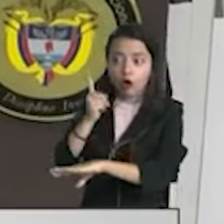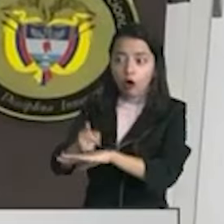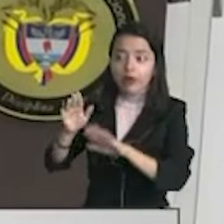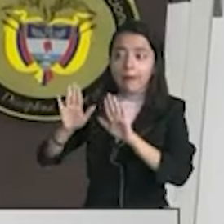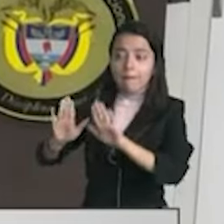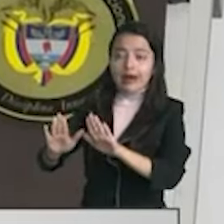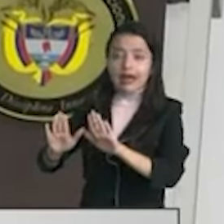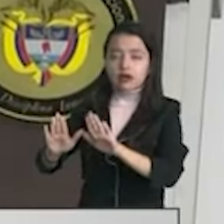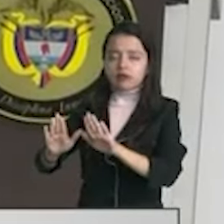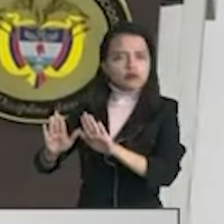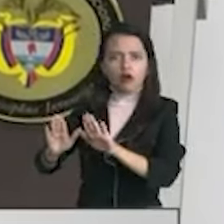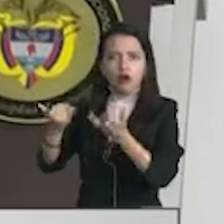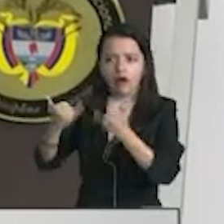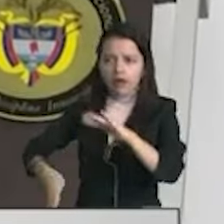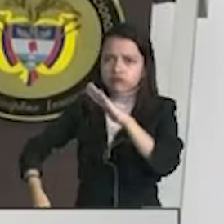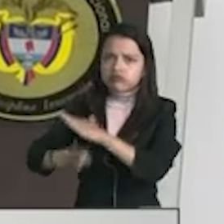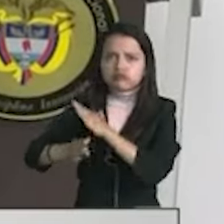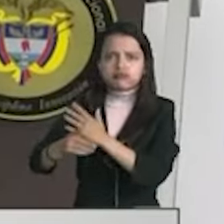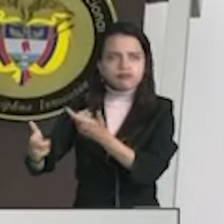Estado Mayor Central.